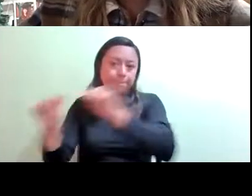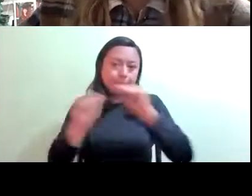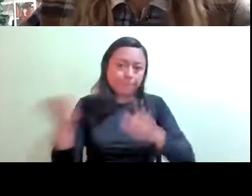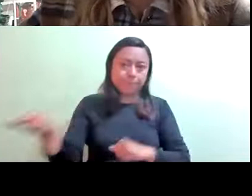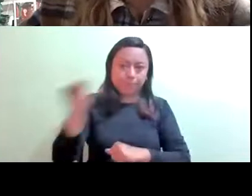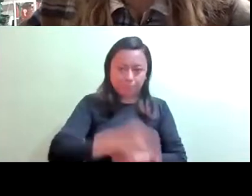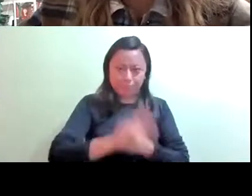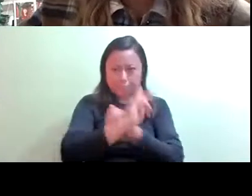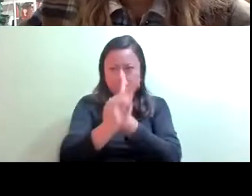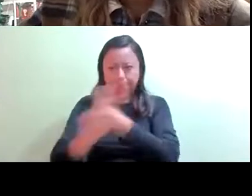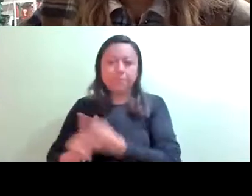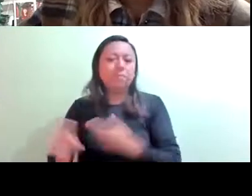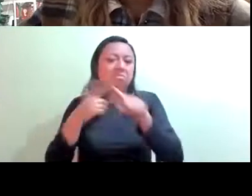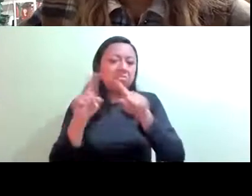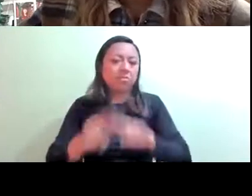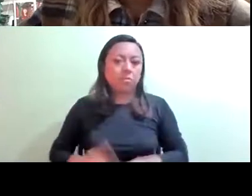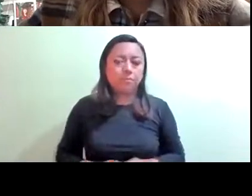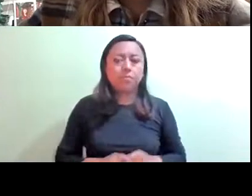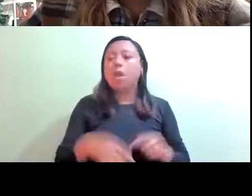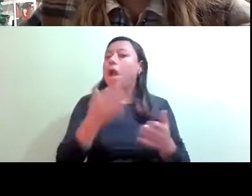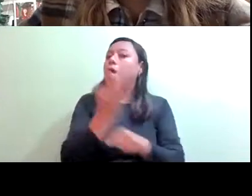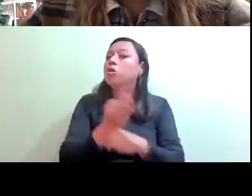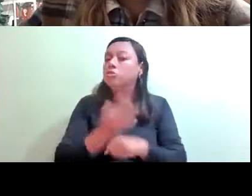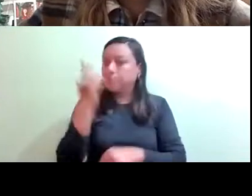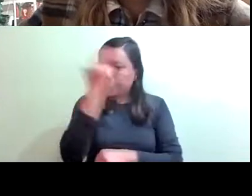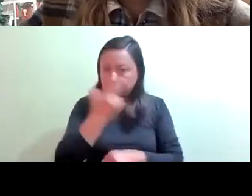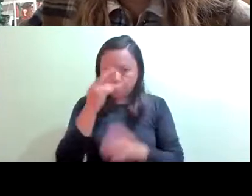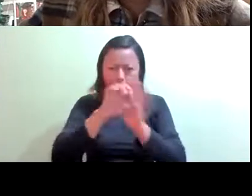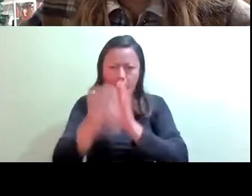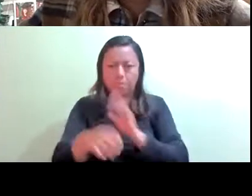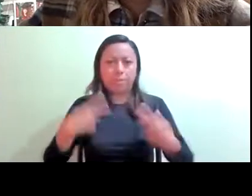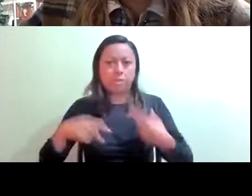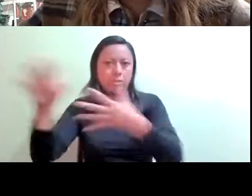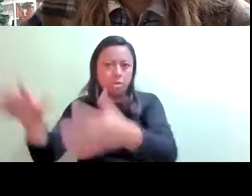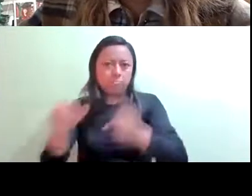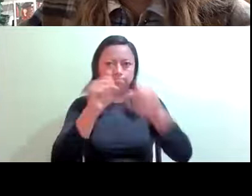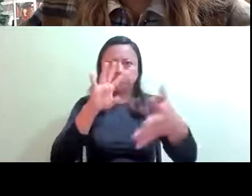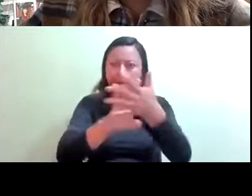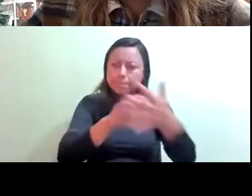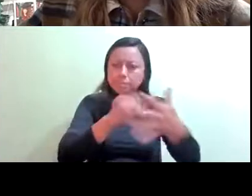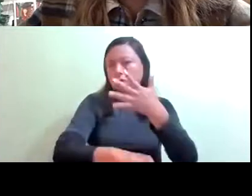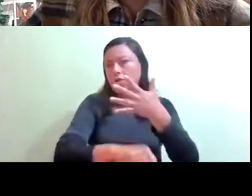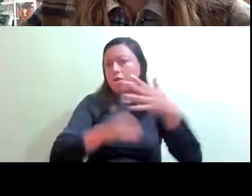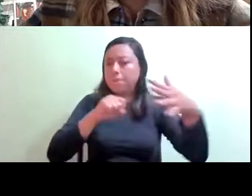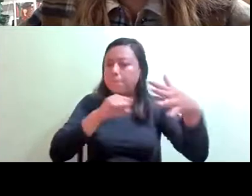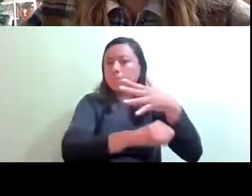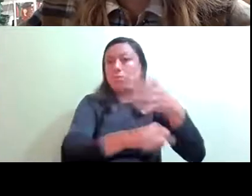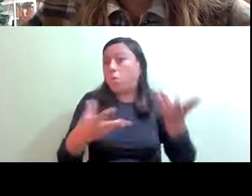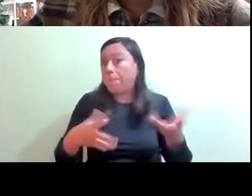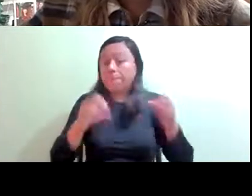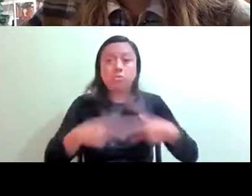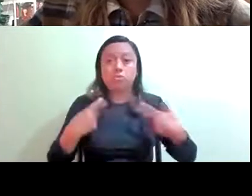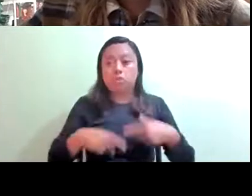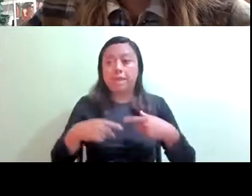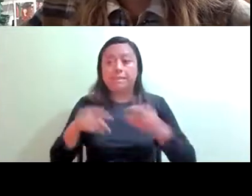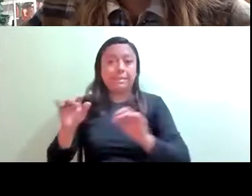Basta revisar a las personas que se les detiene, se les priva ilegalmente de su libertad, a personas que son migrantes,